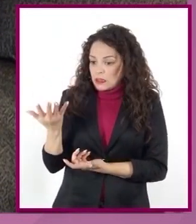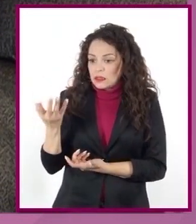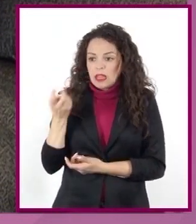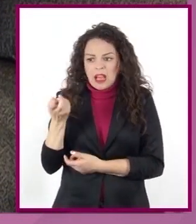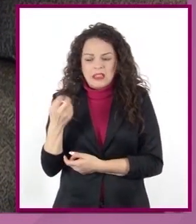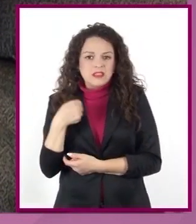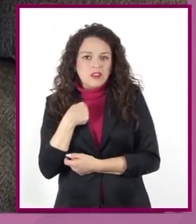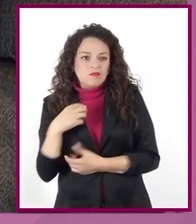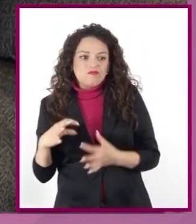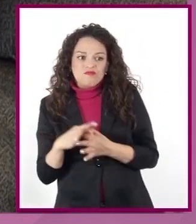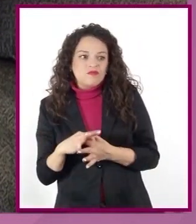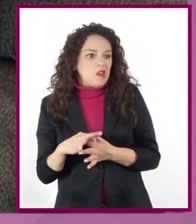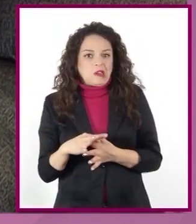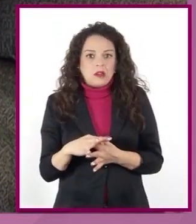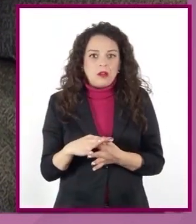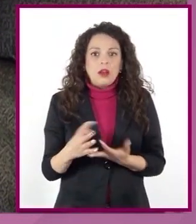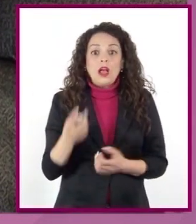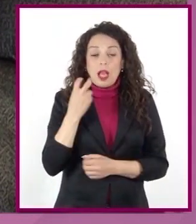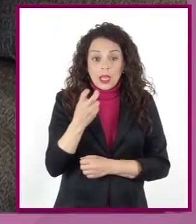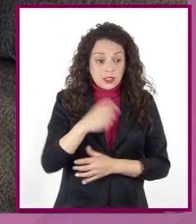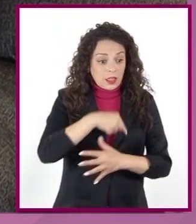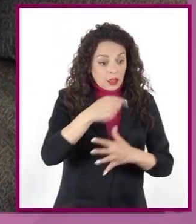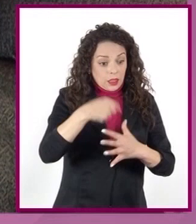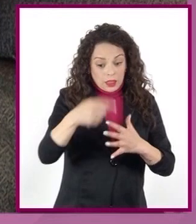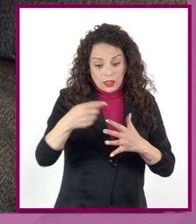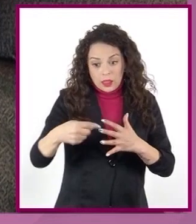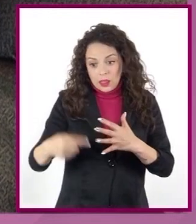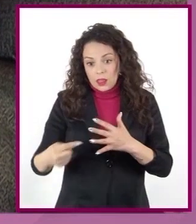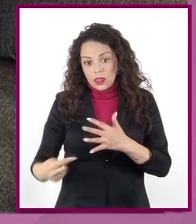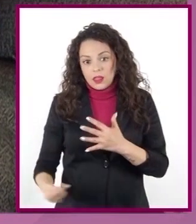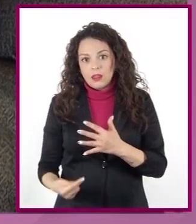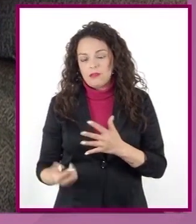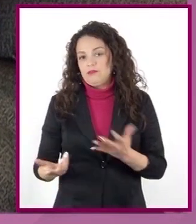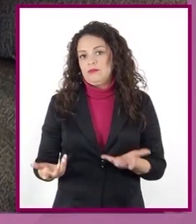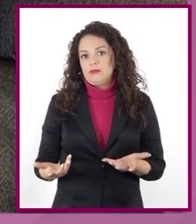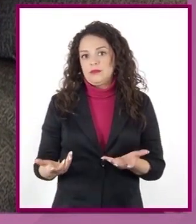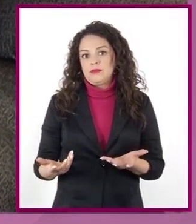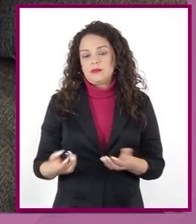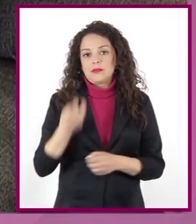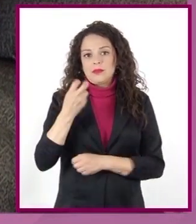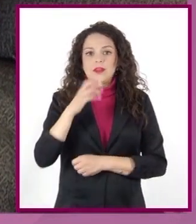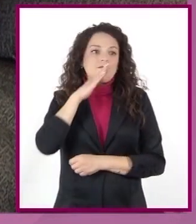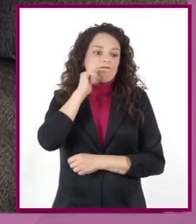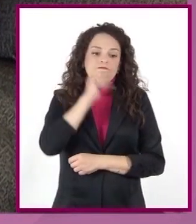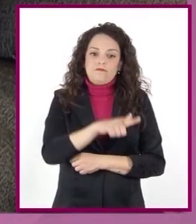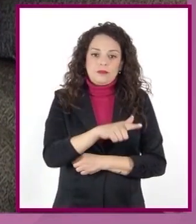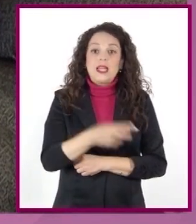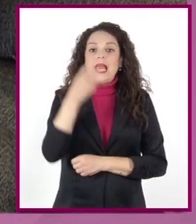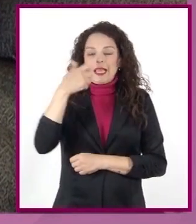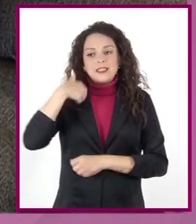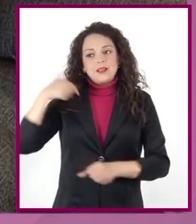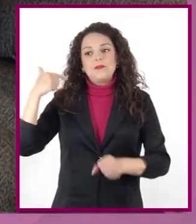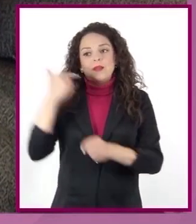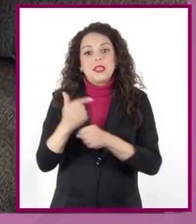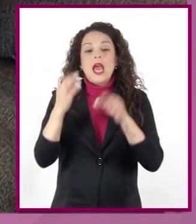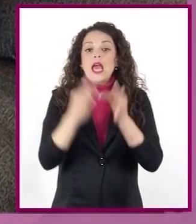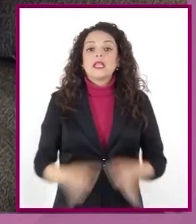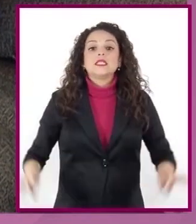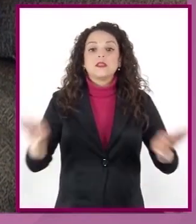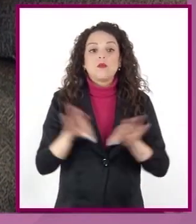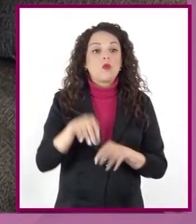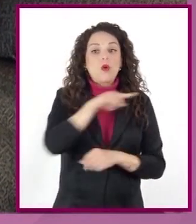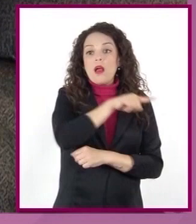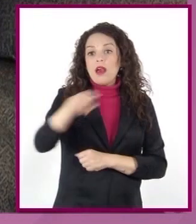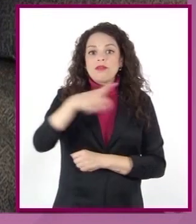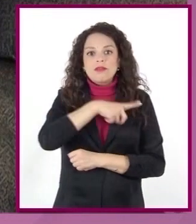mí, porque no me lo merezco, porque nadie lo ha podido hacer. Entonces yo me di cuenta de eso, la importancia de atreverte a vivir tus